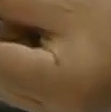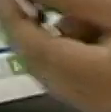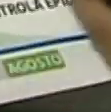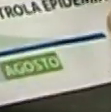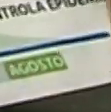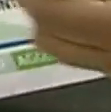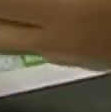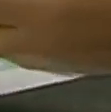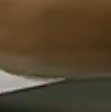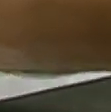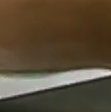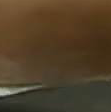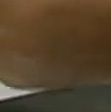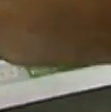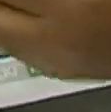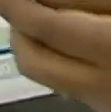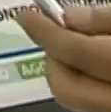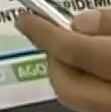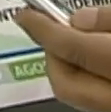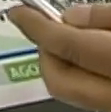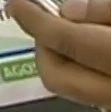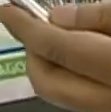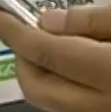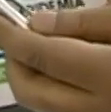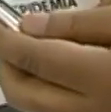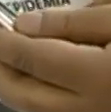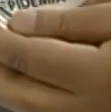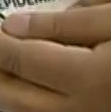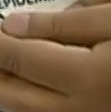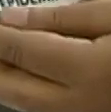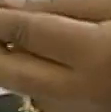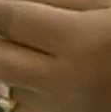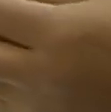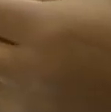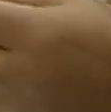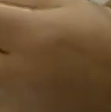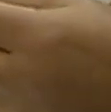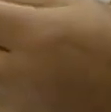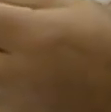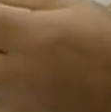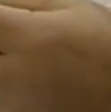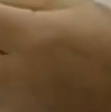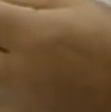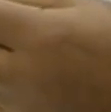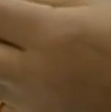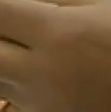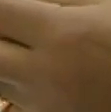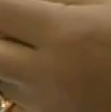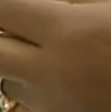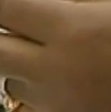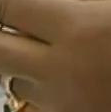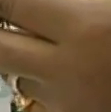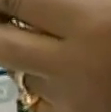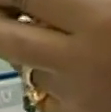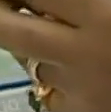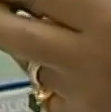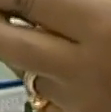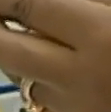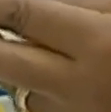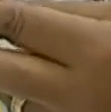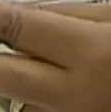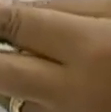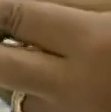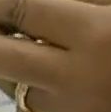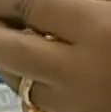mil casos, más de 27 mil casos. Tuviéramos más de 1000 fallecidos, Dios nos